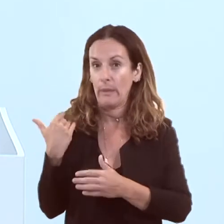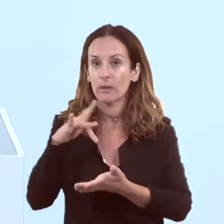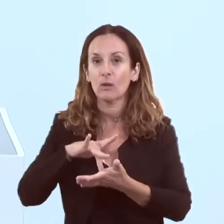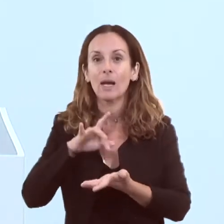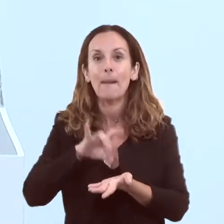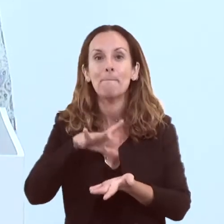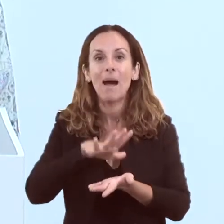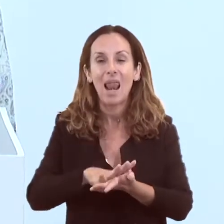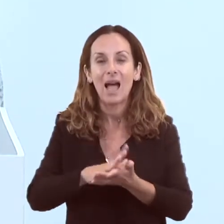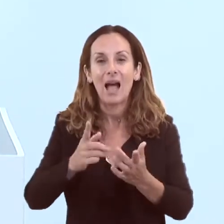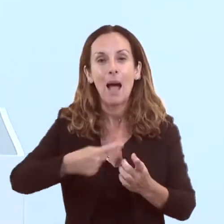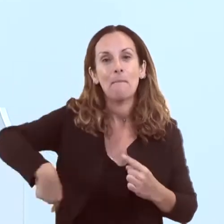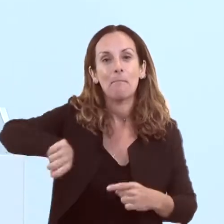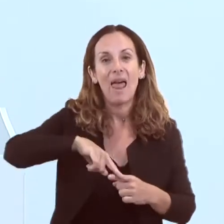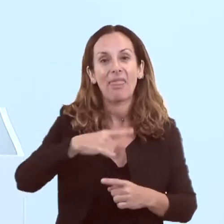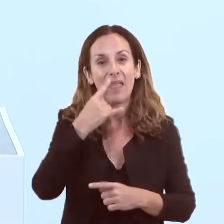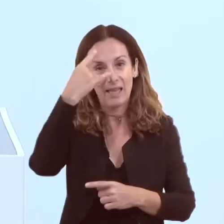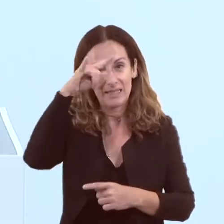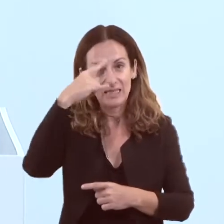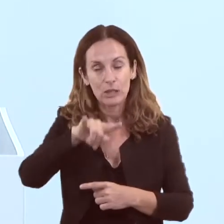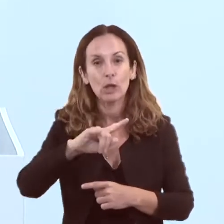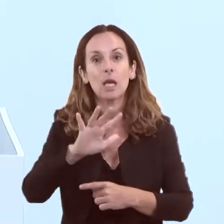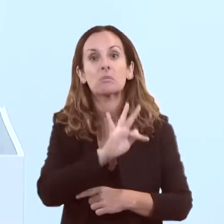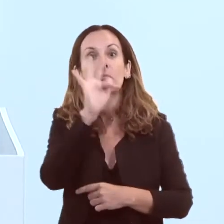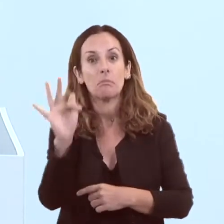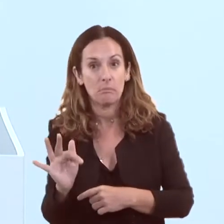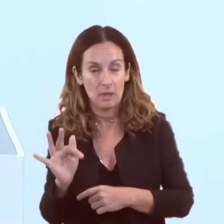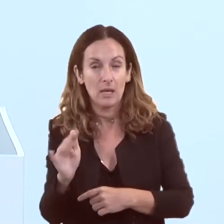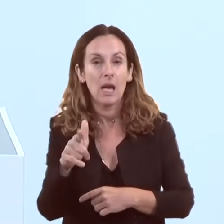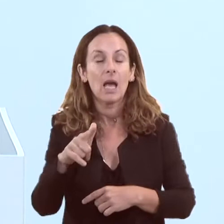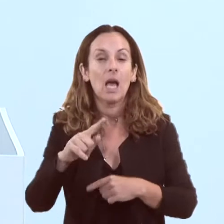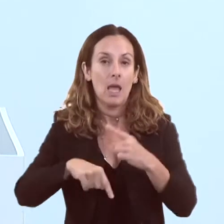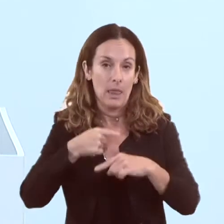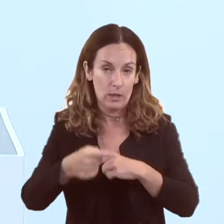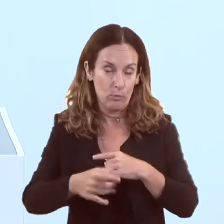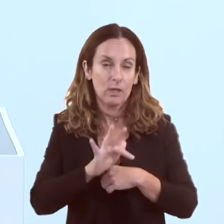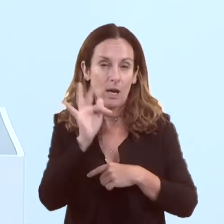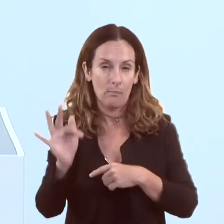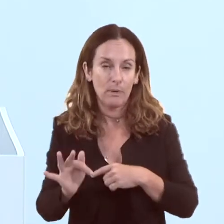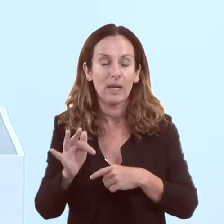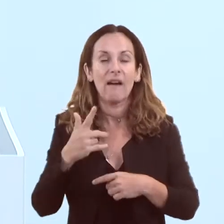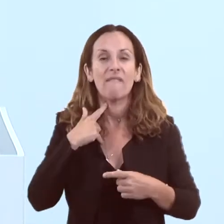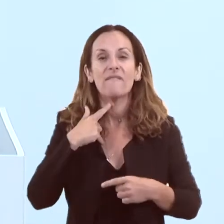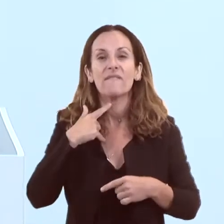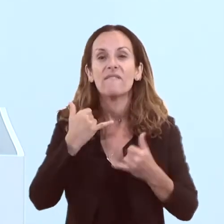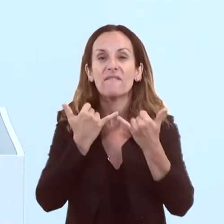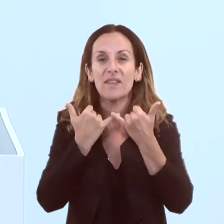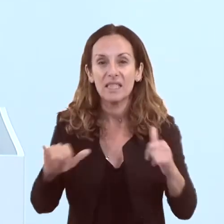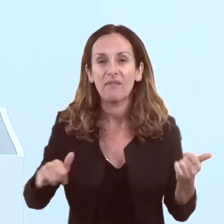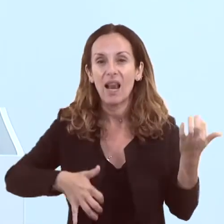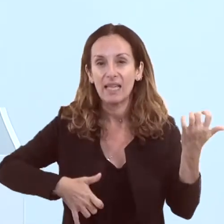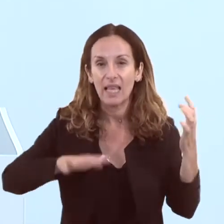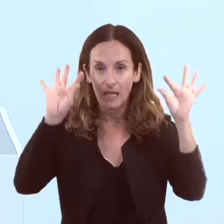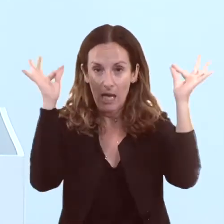en la plaza de toros de Málaga y luego en el festival de la guitarra de Córdoba y estamos en un momento bueno para para